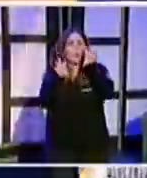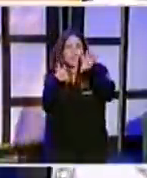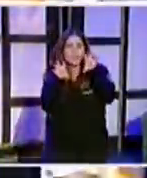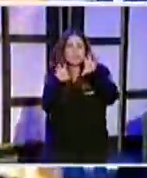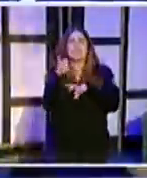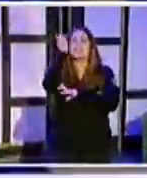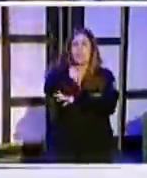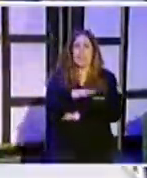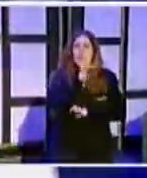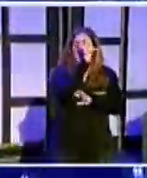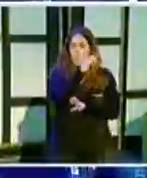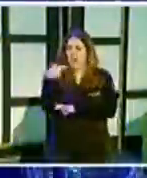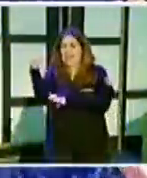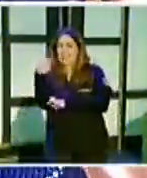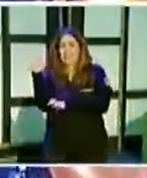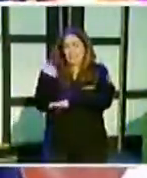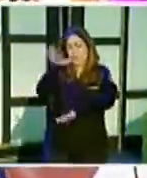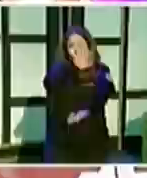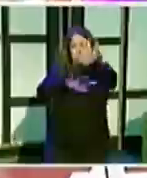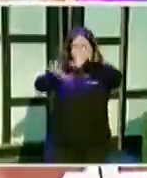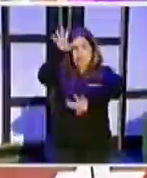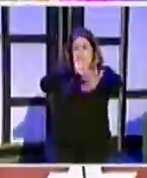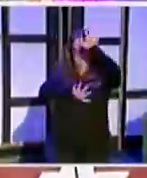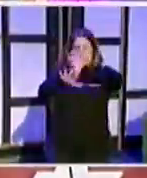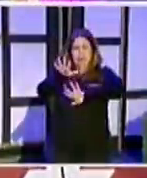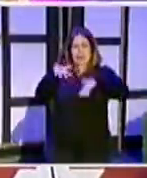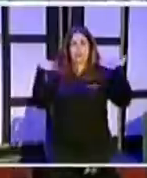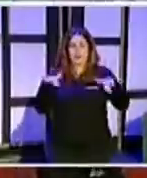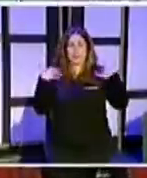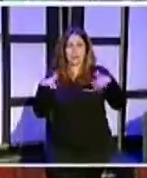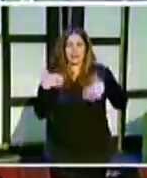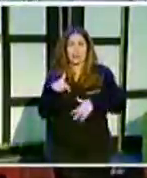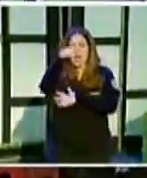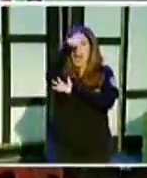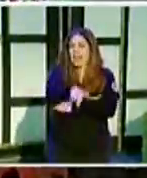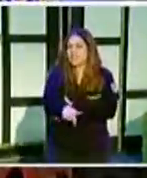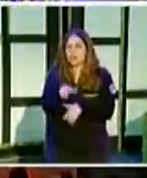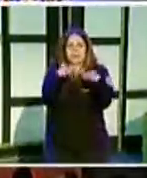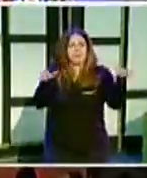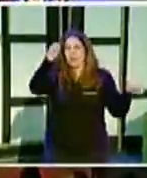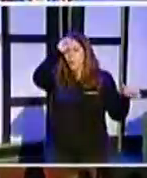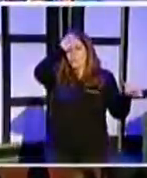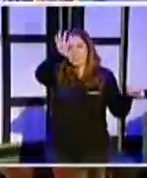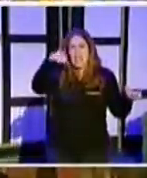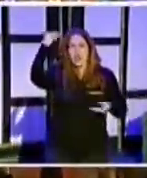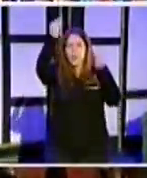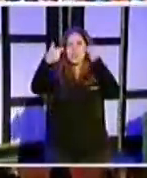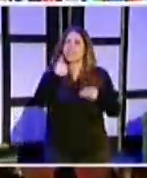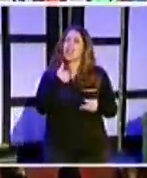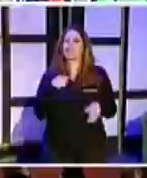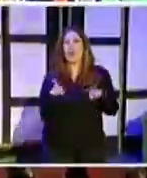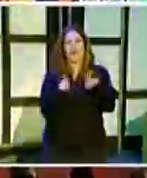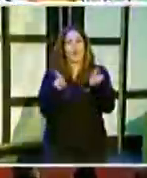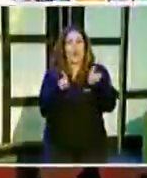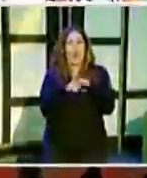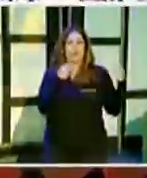y restas yo me hago un enredo. Dedo, dedo, dedo, dedo. Aquí los mineros creen que soy un tipo muy guay. Gay,